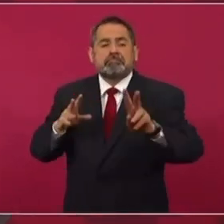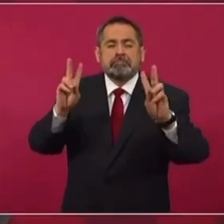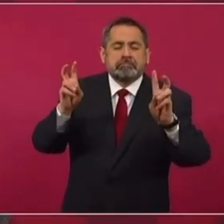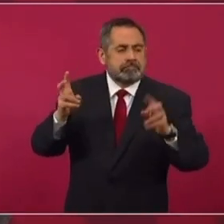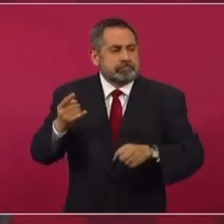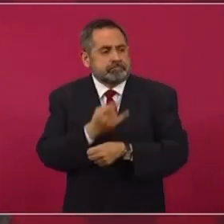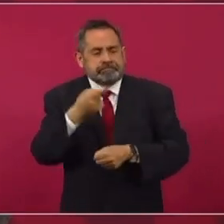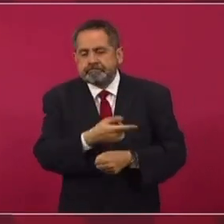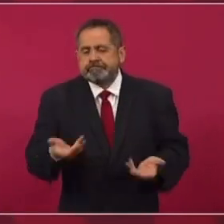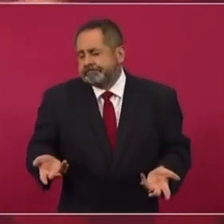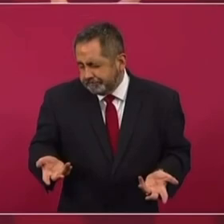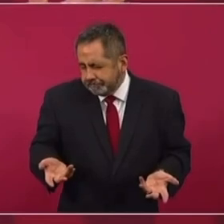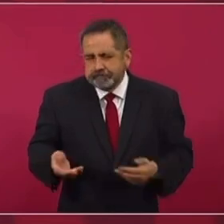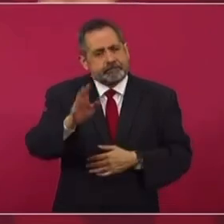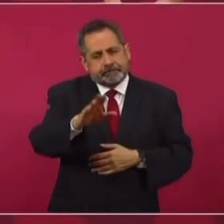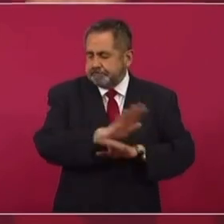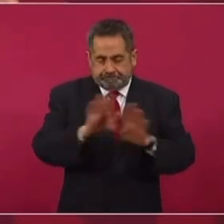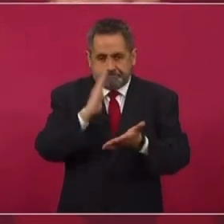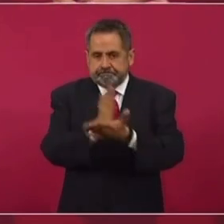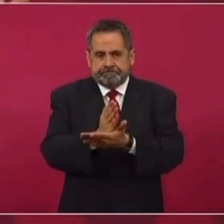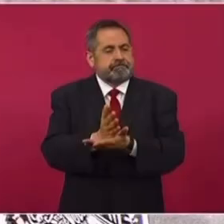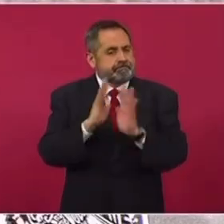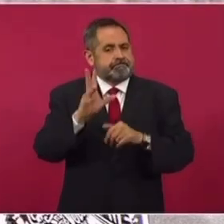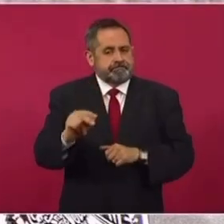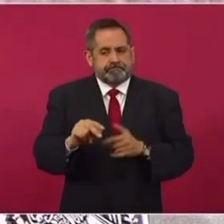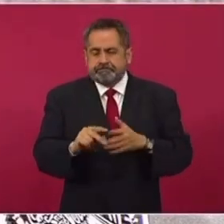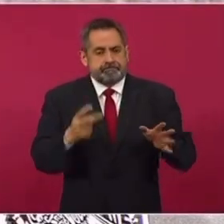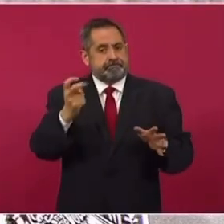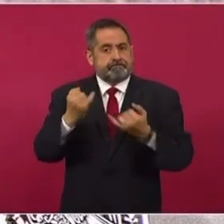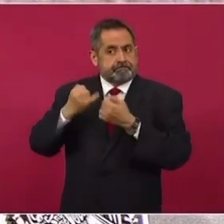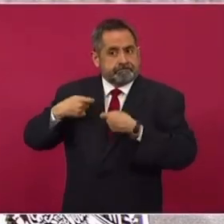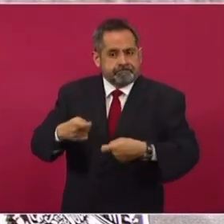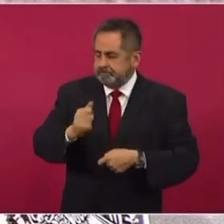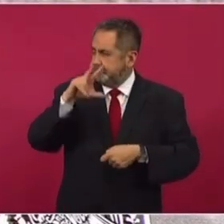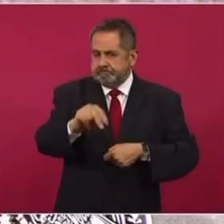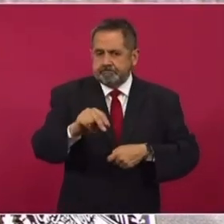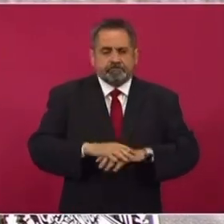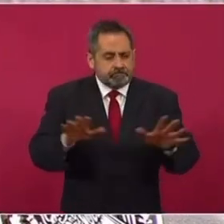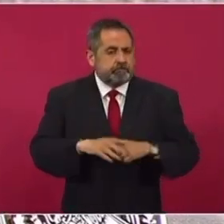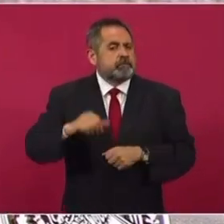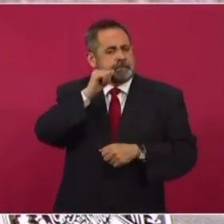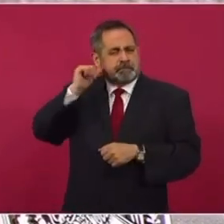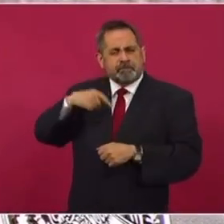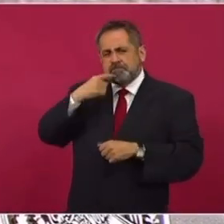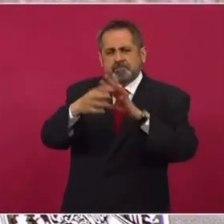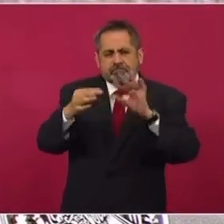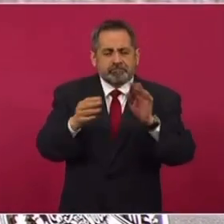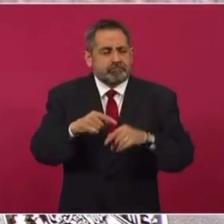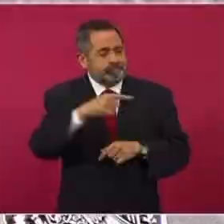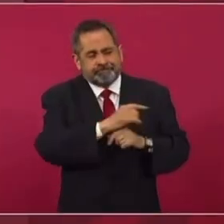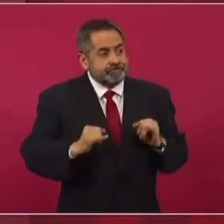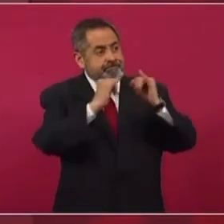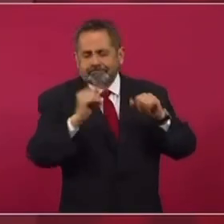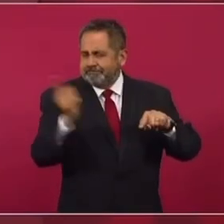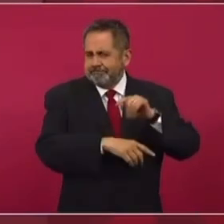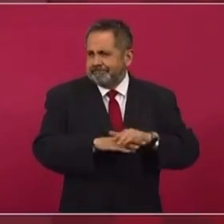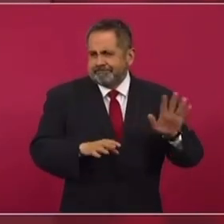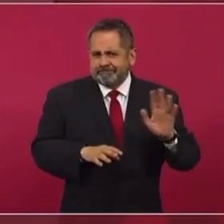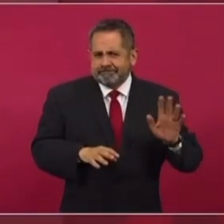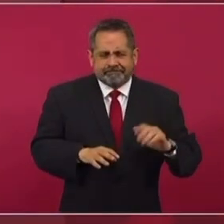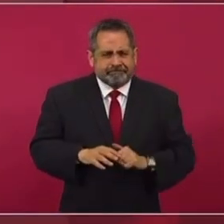Supuestamente. ¿Sí? Entonces, ya no se actúa de esa manera. Ayer hablaba yo, ya no está este instituto